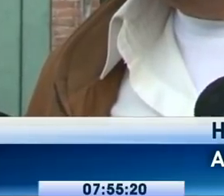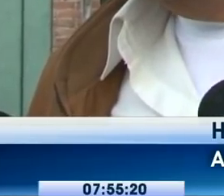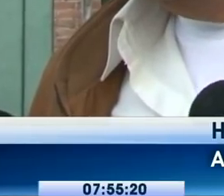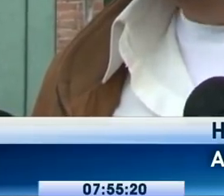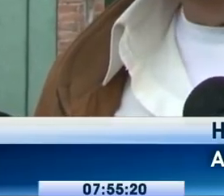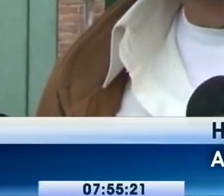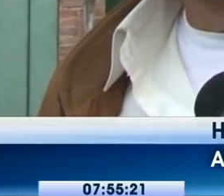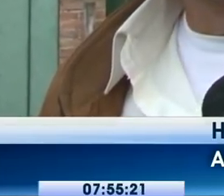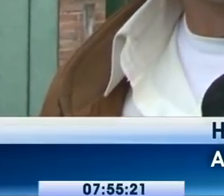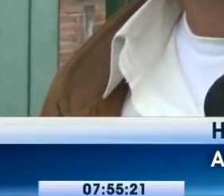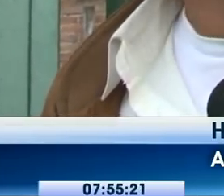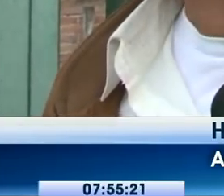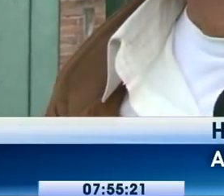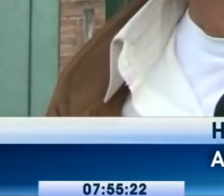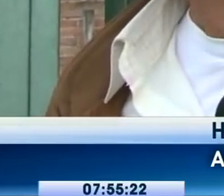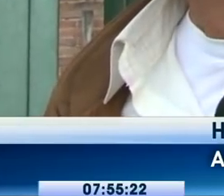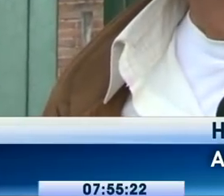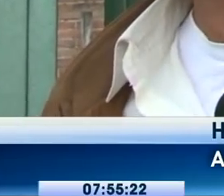otros factores, no sé.